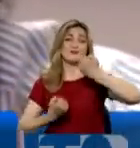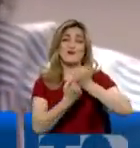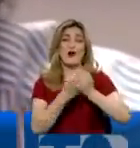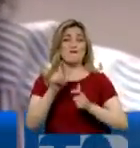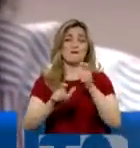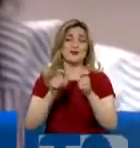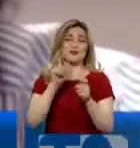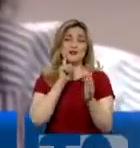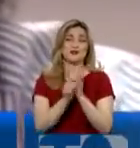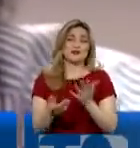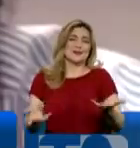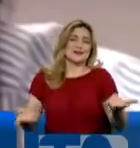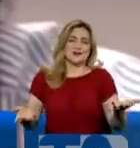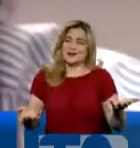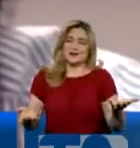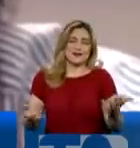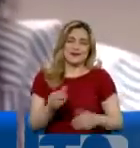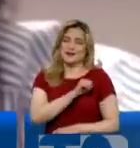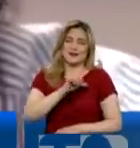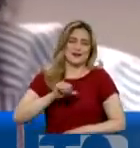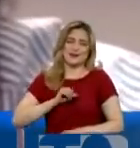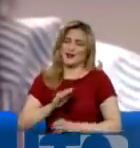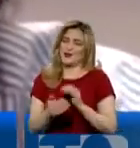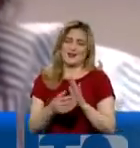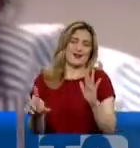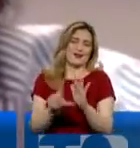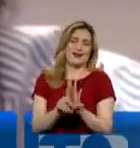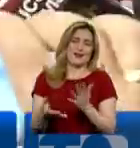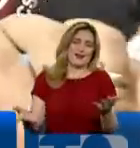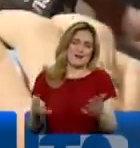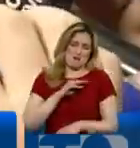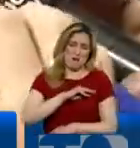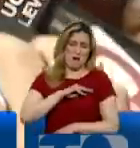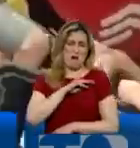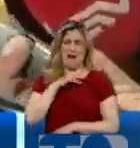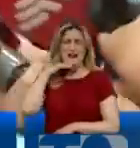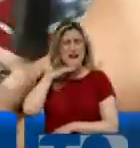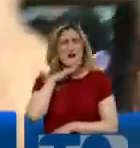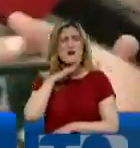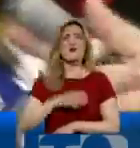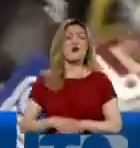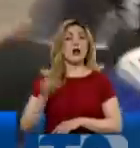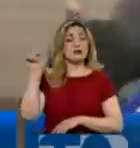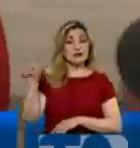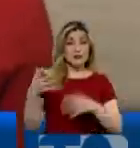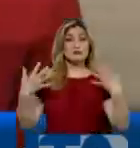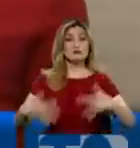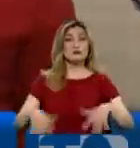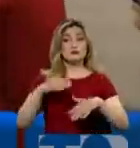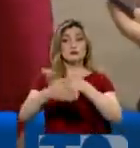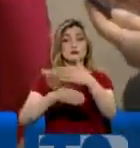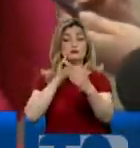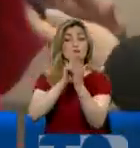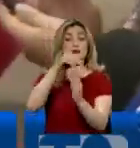personas que han tenido actitudes reñidas con la justicia y con la moral sobre arteaga también hay pendiente un proceso de denuncia